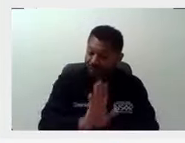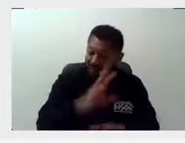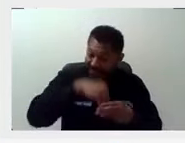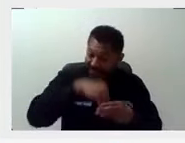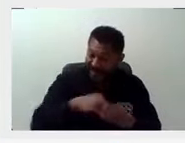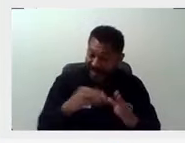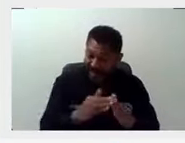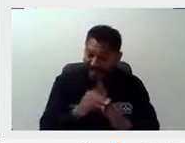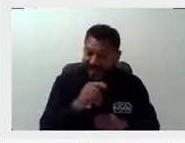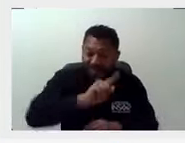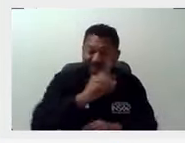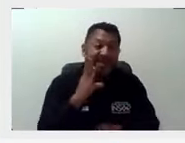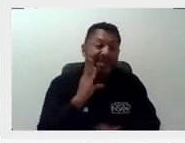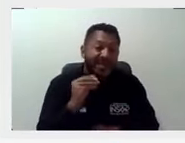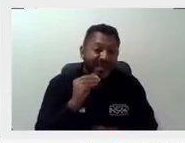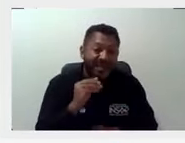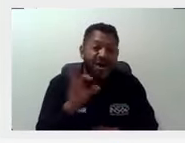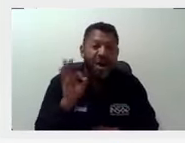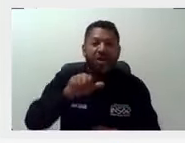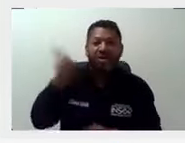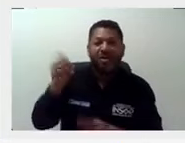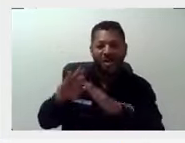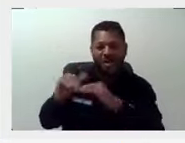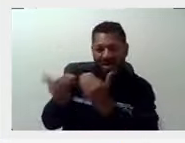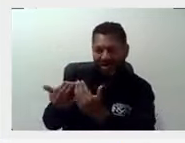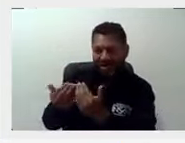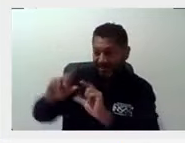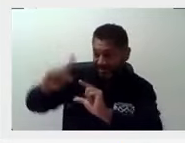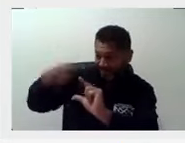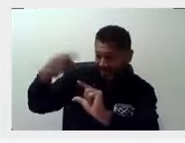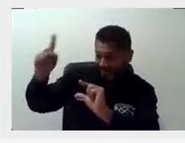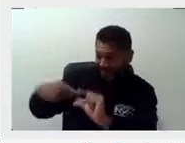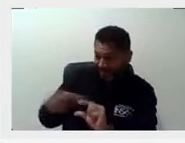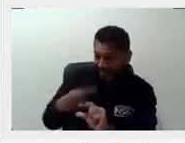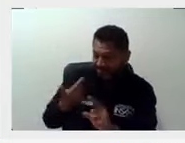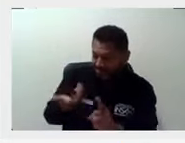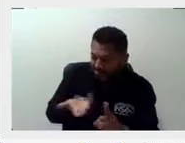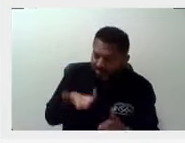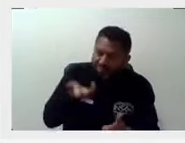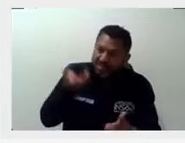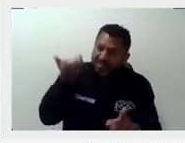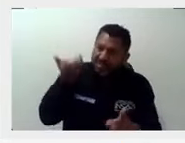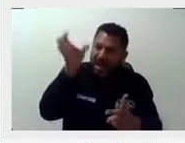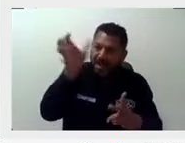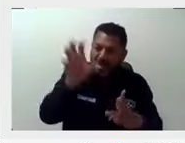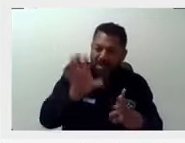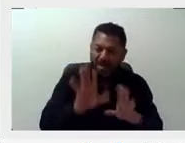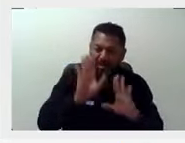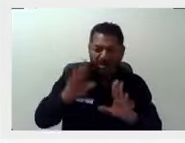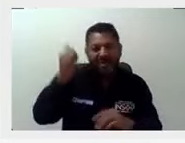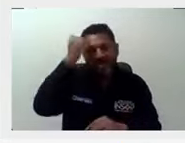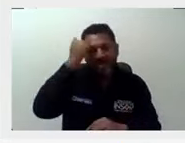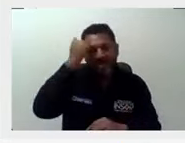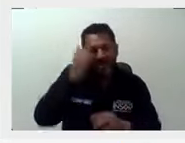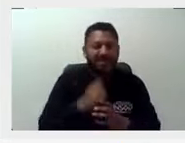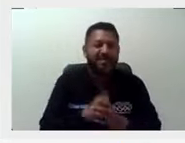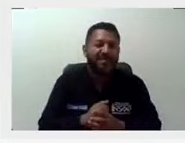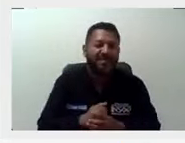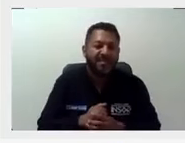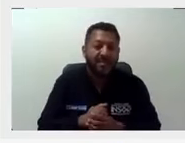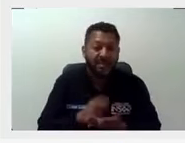expertos o en los colegios, y que nos puedan enviar a nosotros para compartirle al resto de maestros. Recuerden que esto no es un asunto de aquí para allá, sino